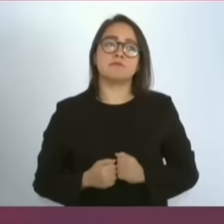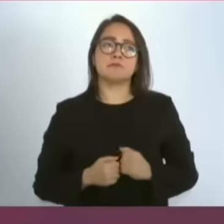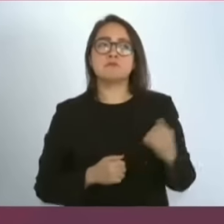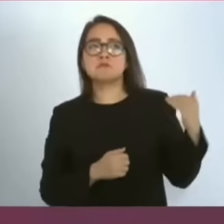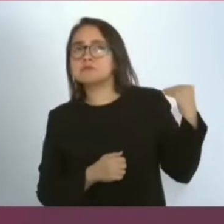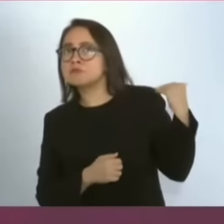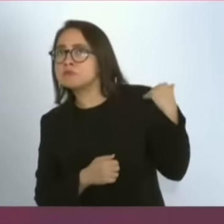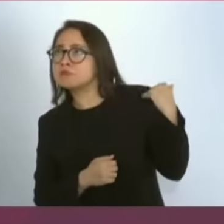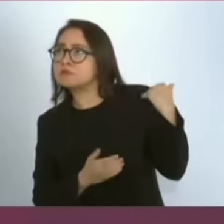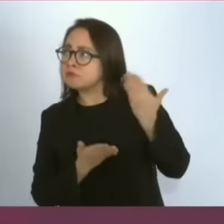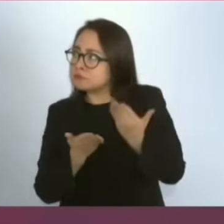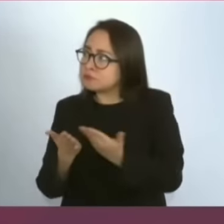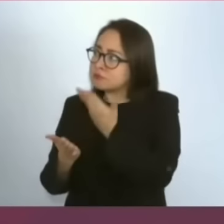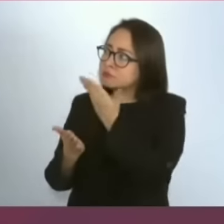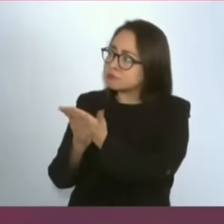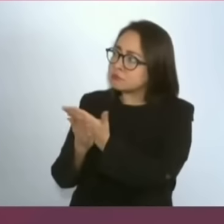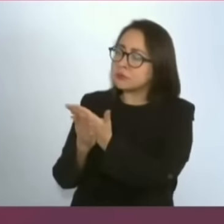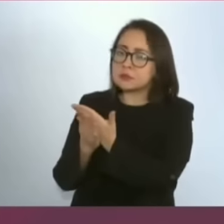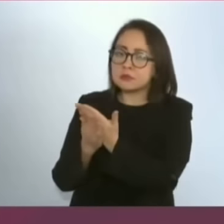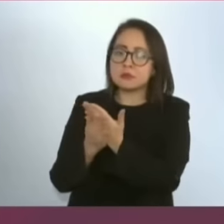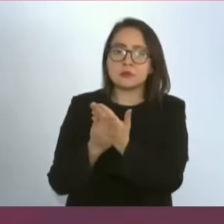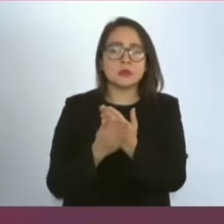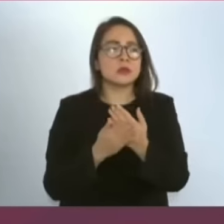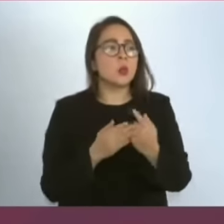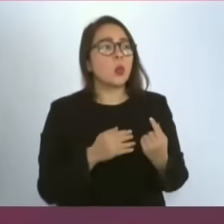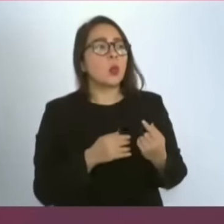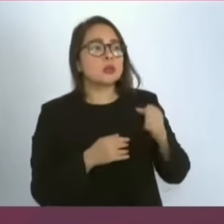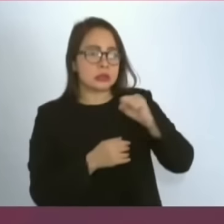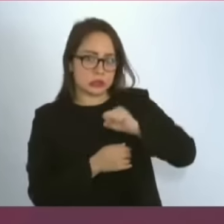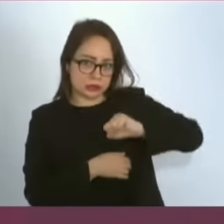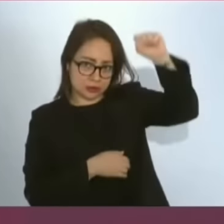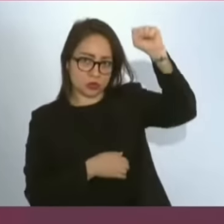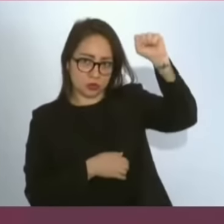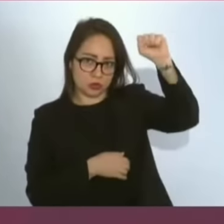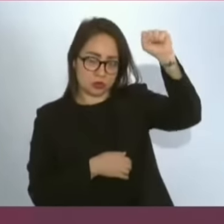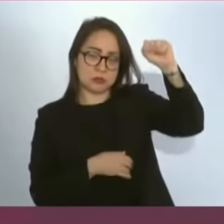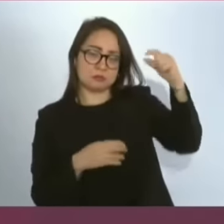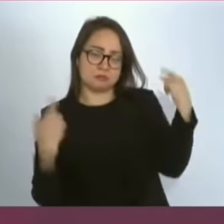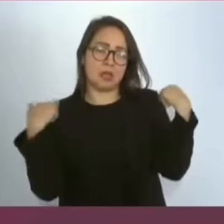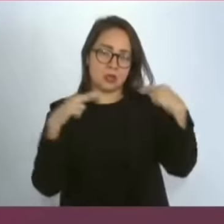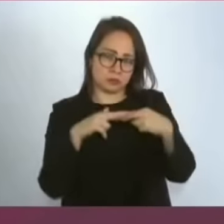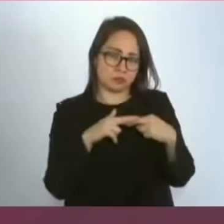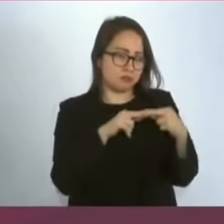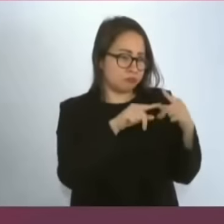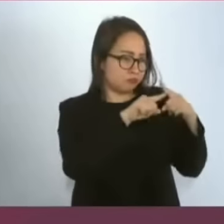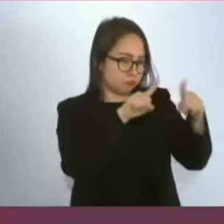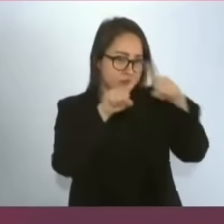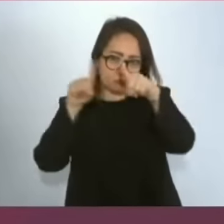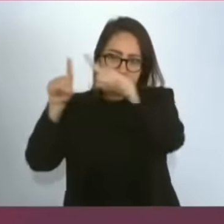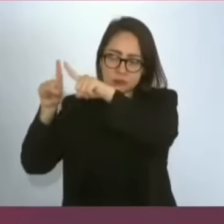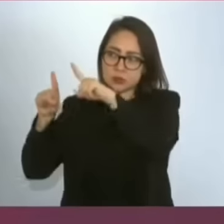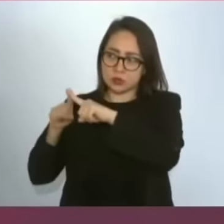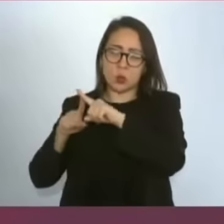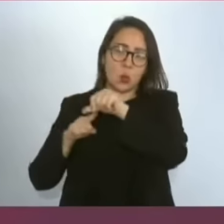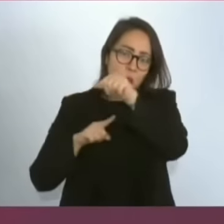Me lo plantearon del sindicato de maestros y otros trabajadores.